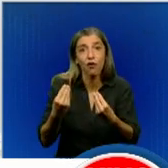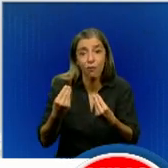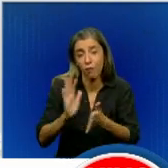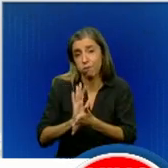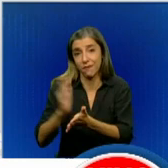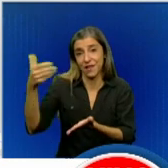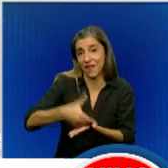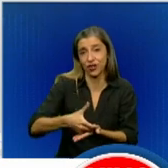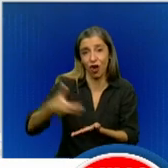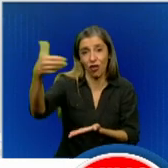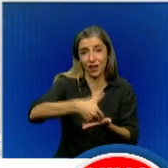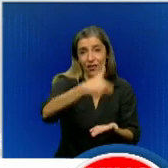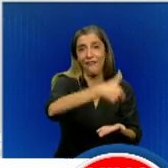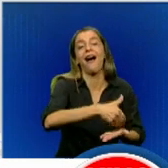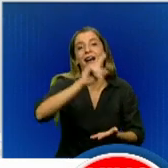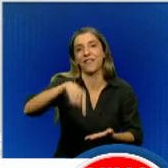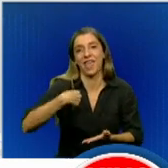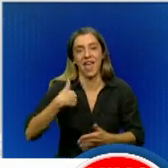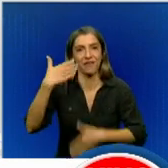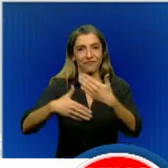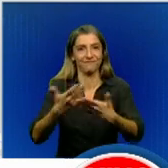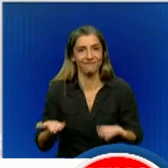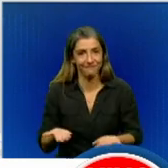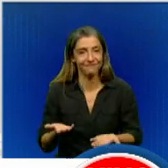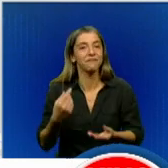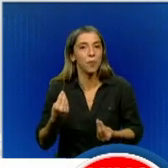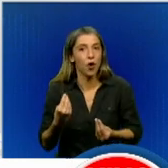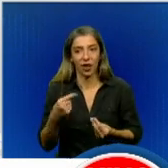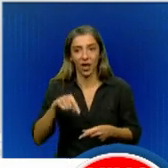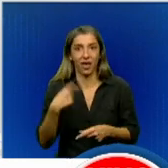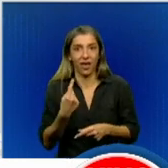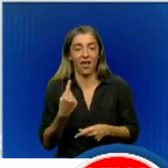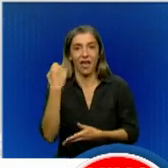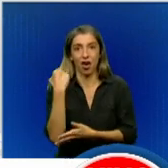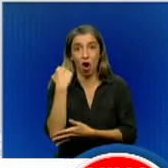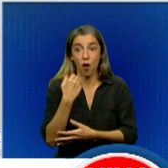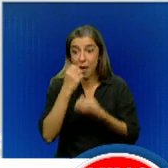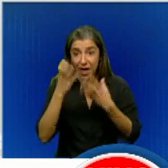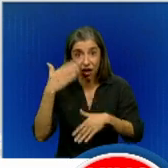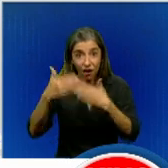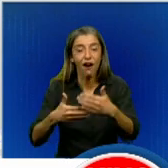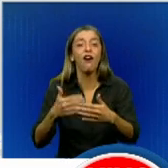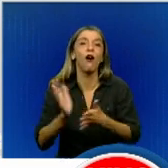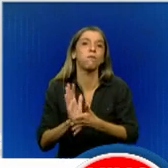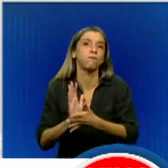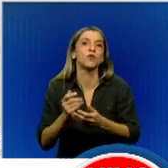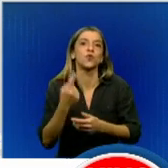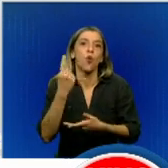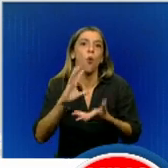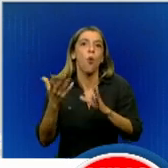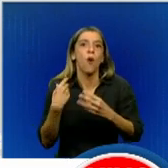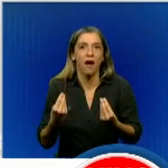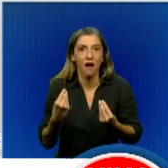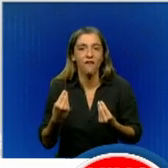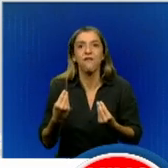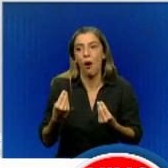reactivar la economía fundamentalmente para poder combatir a la pobreza generando trabajo que es la forma en la que